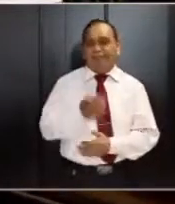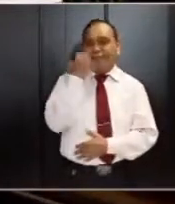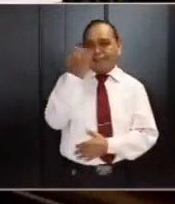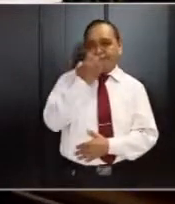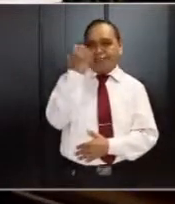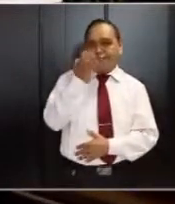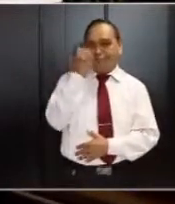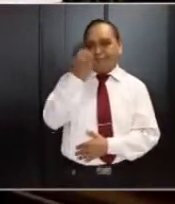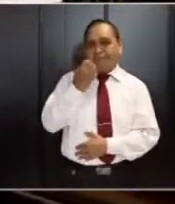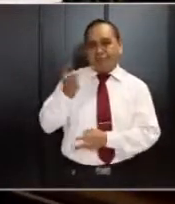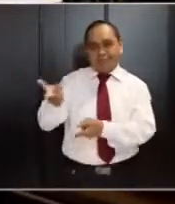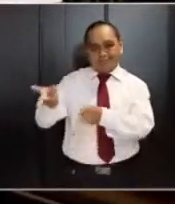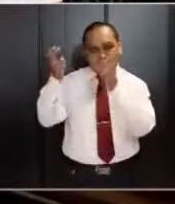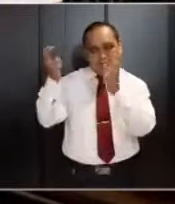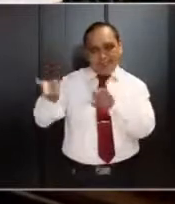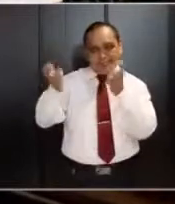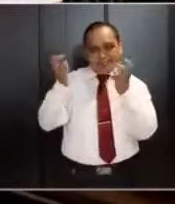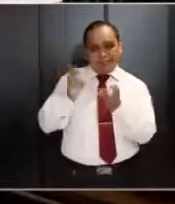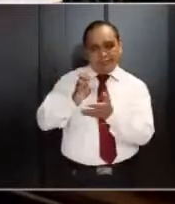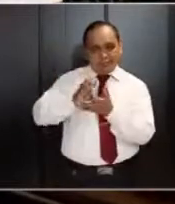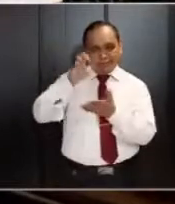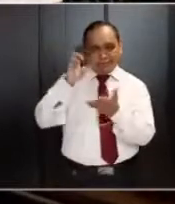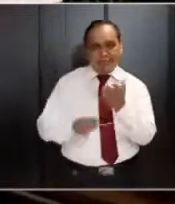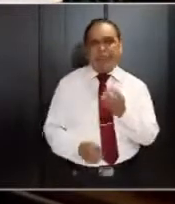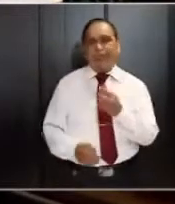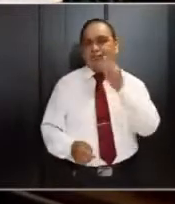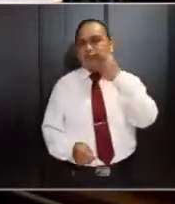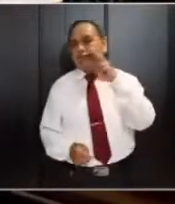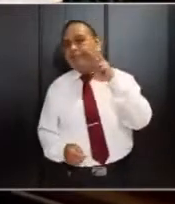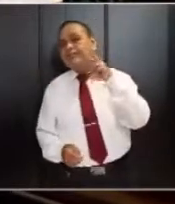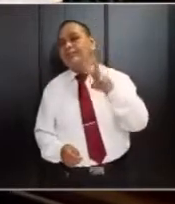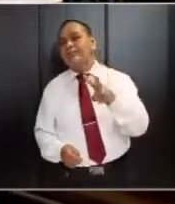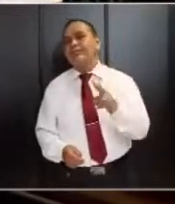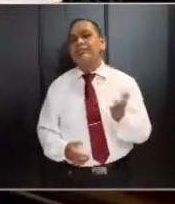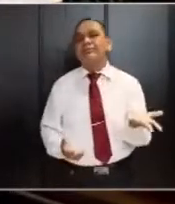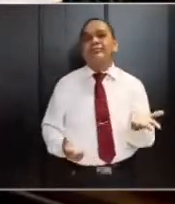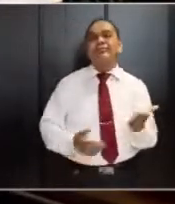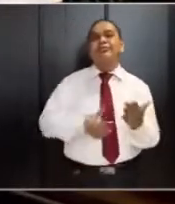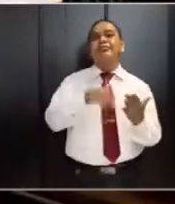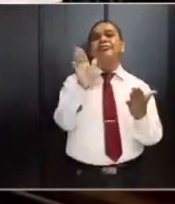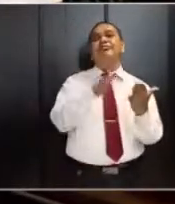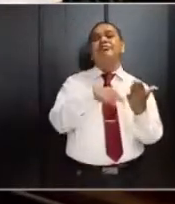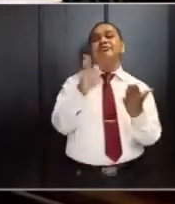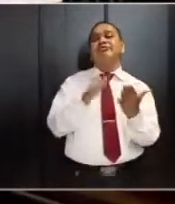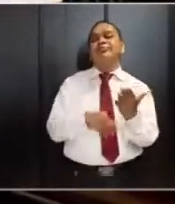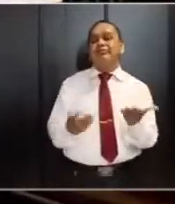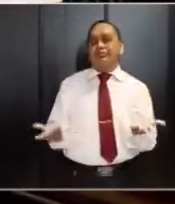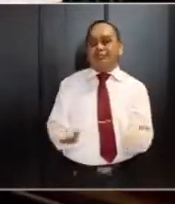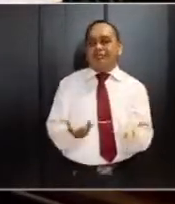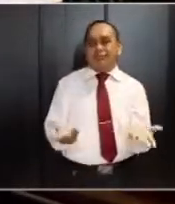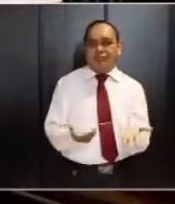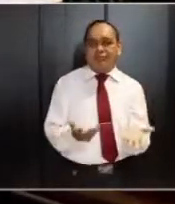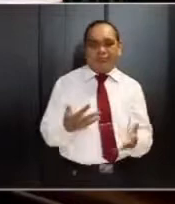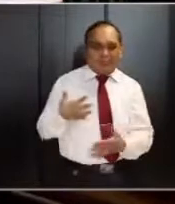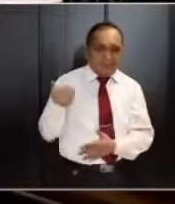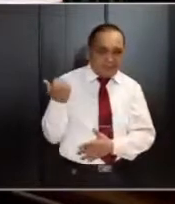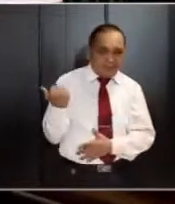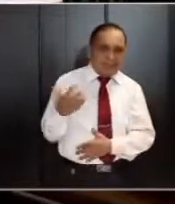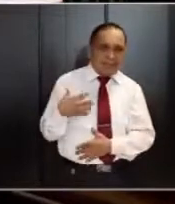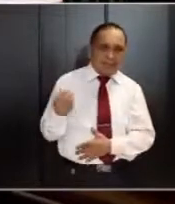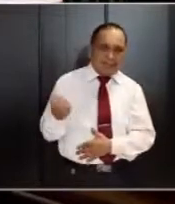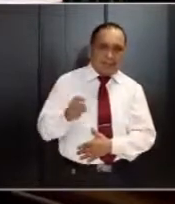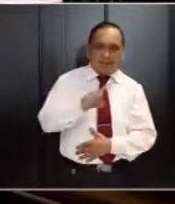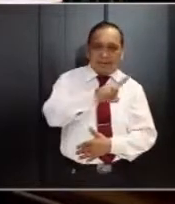era pandemia, oye, pero alguien que cuando menos le echara una manita, el esfuerzo que se ha hecho para poner al día